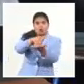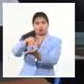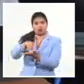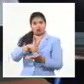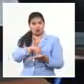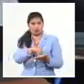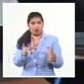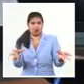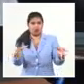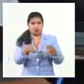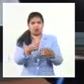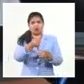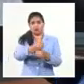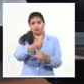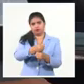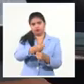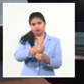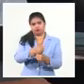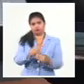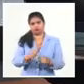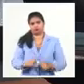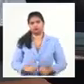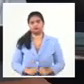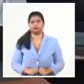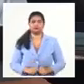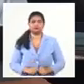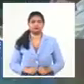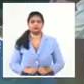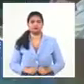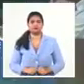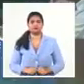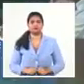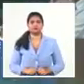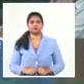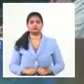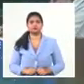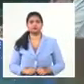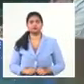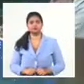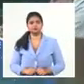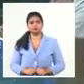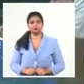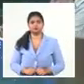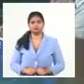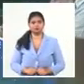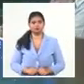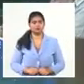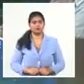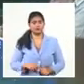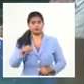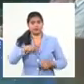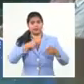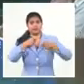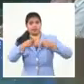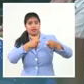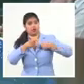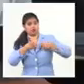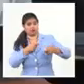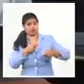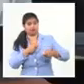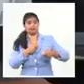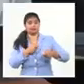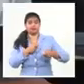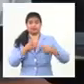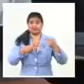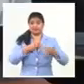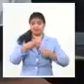generación distribuida. Y esas inversiones que se han basado en negociaciones que se han hecho con mucha intensidad